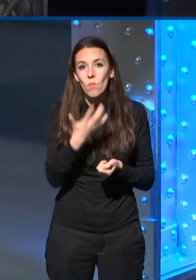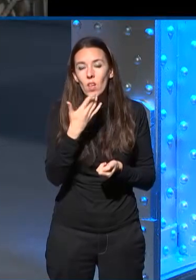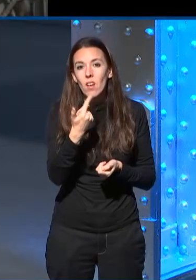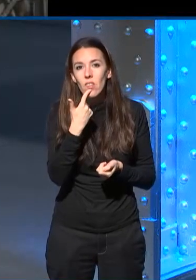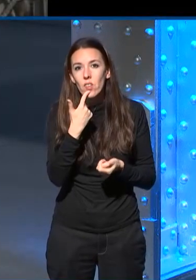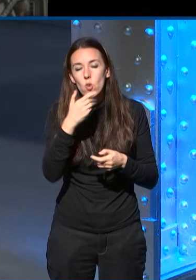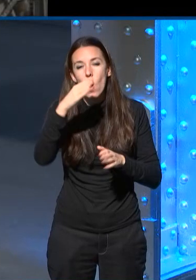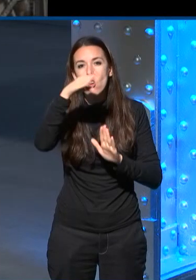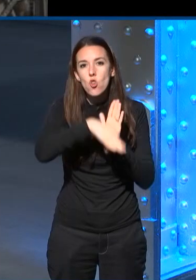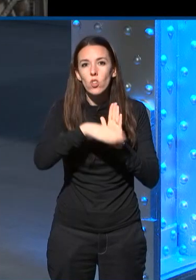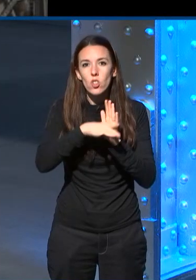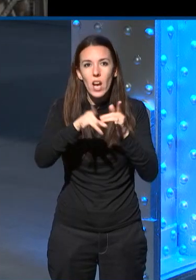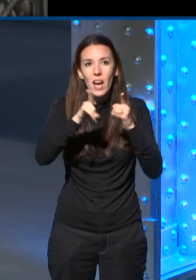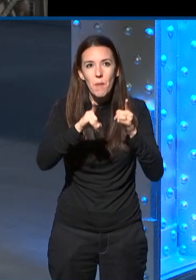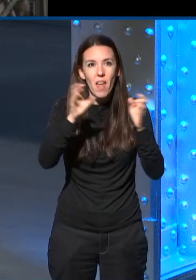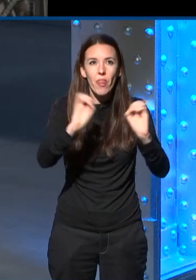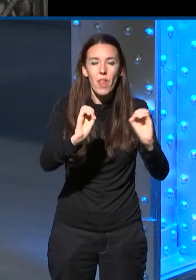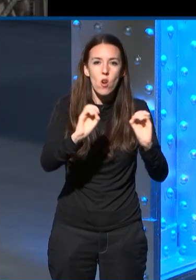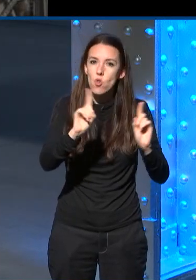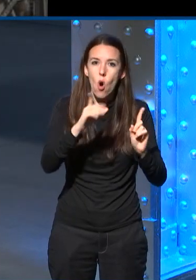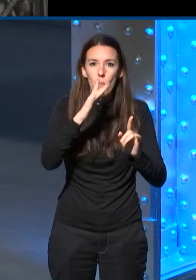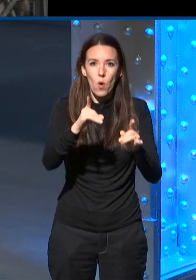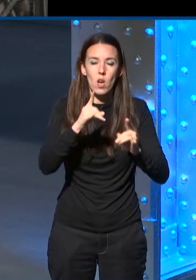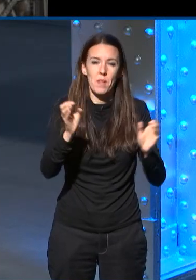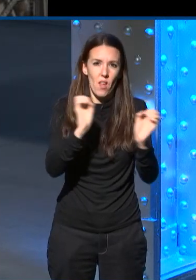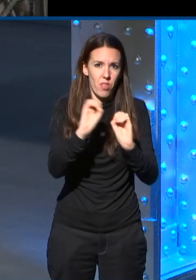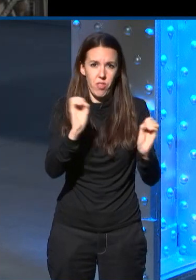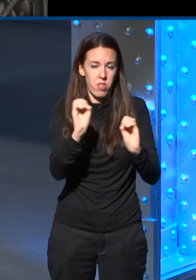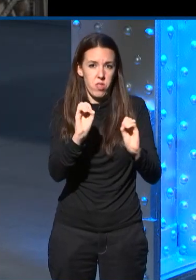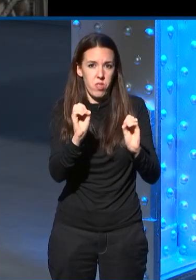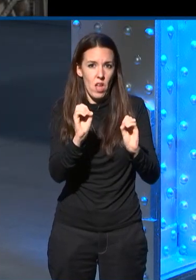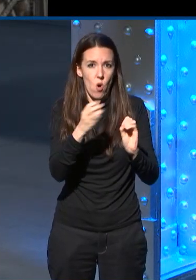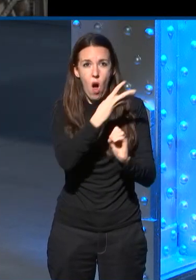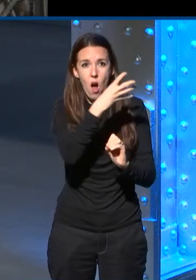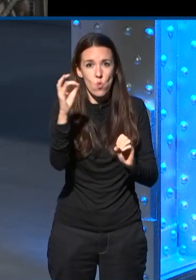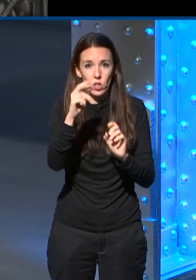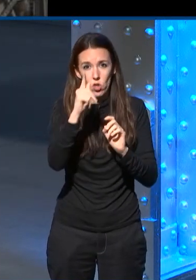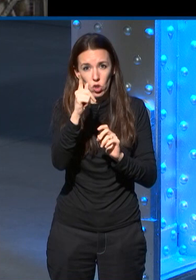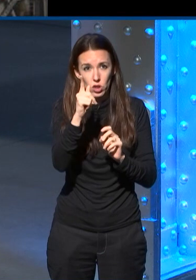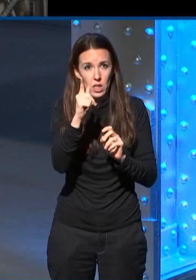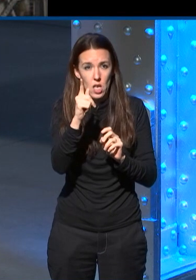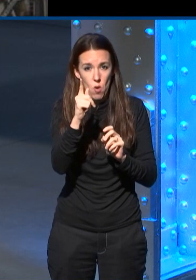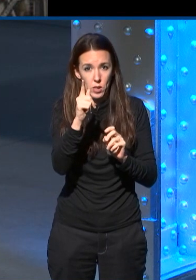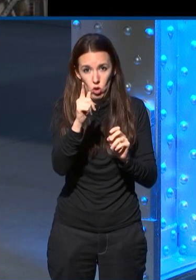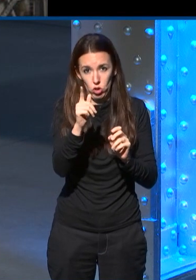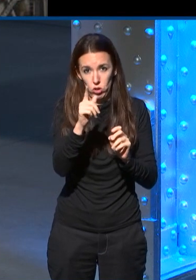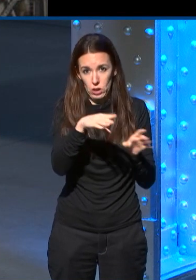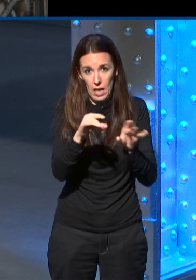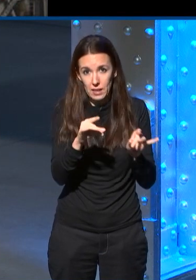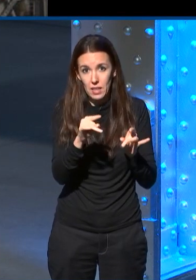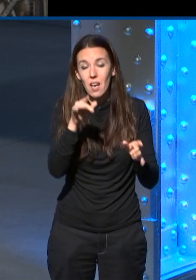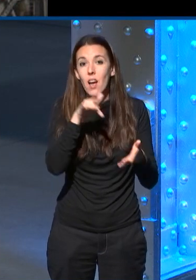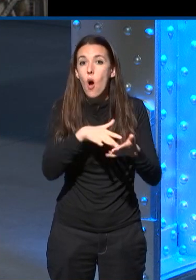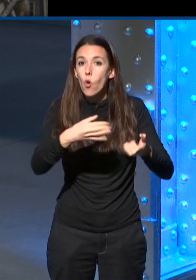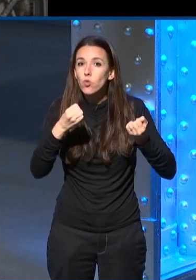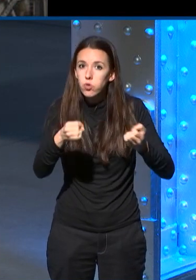de ingravidez. No es gravedad cero, porque la gravedad de la Tierra es la misma prácticamente a 400 kilómetros que en la superficie de la Tierra. Lo que pasa es que esa fuerza